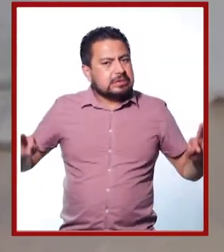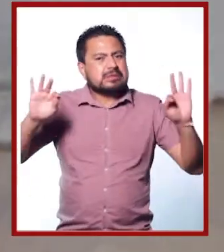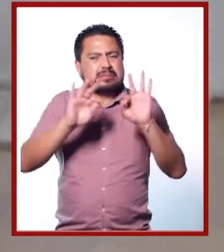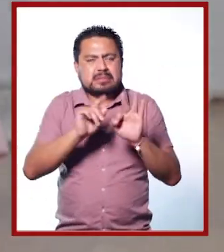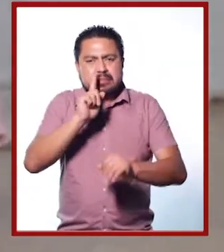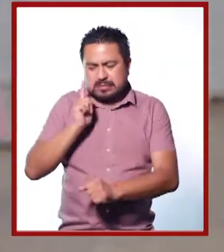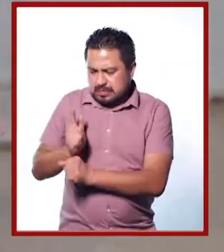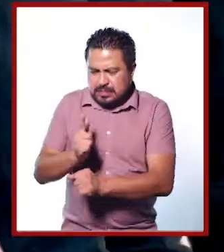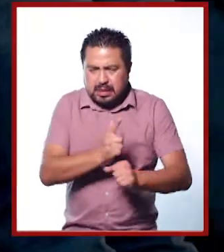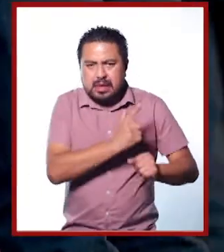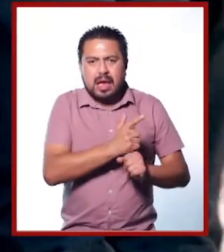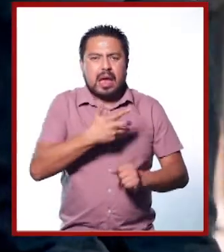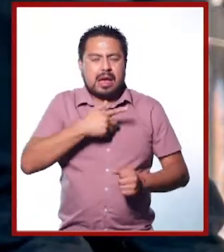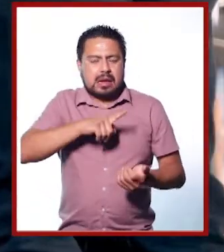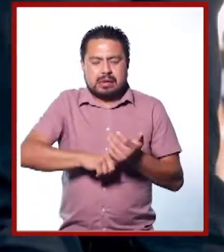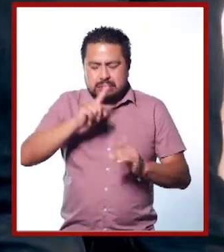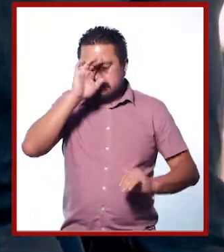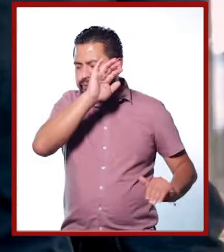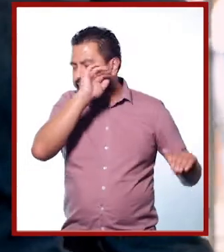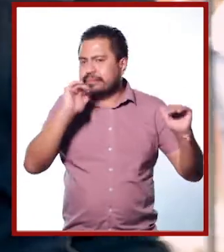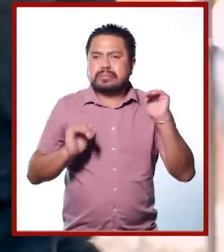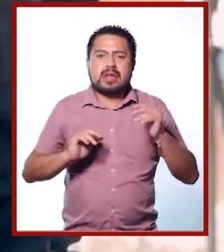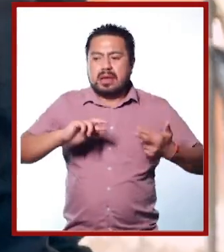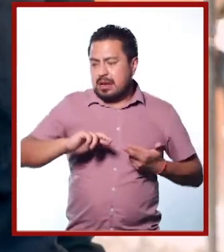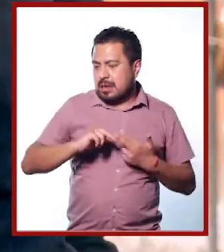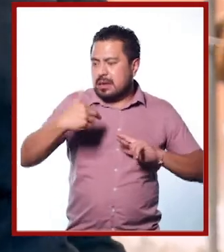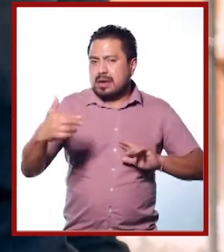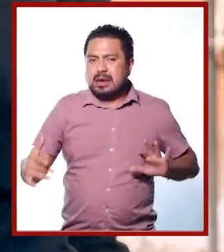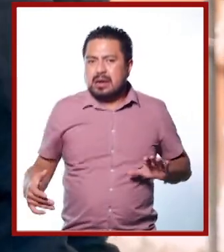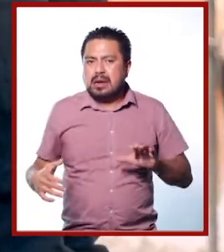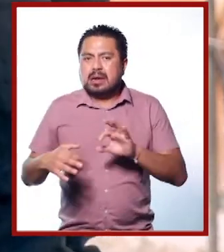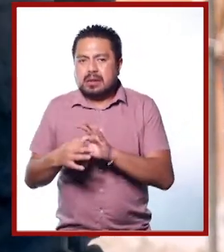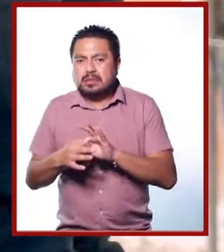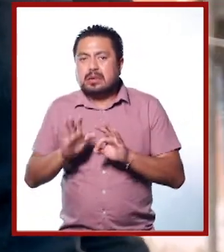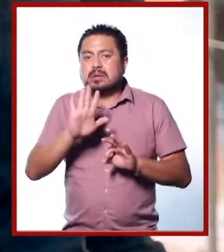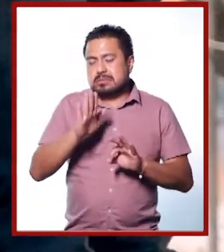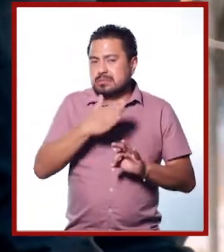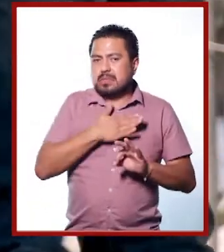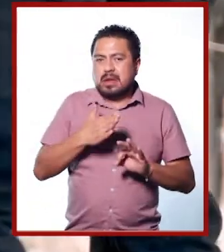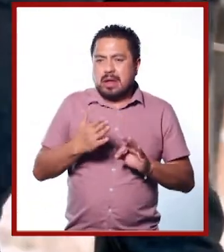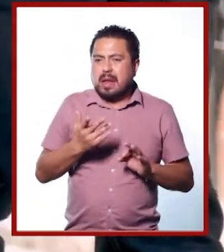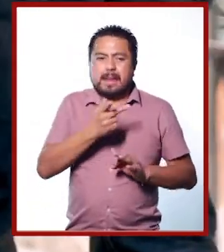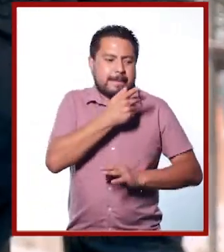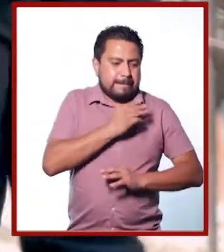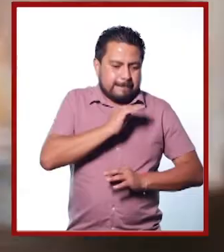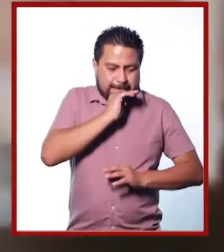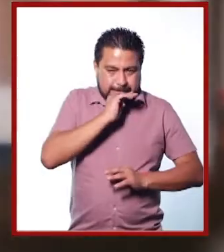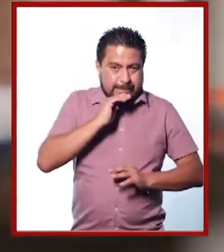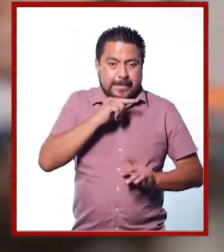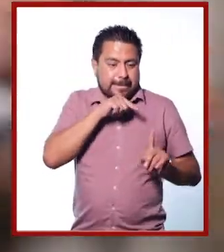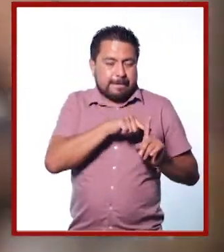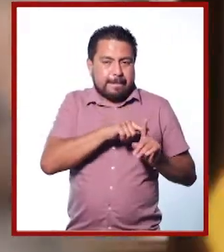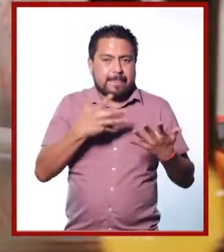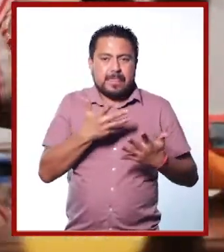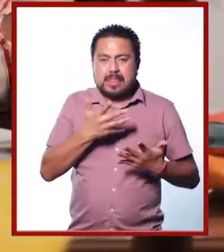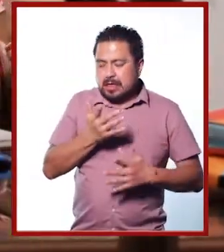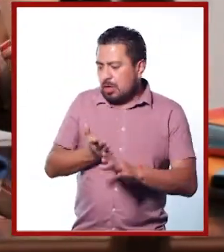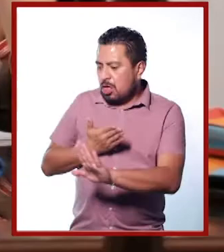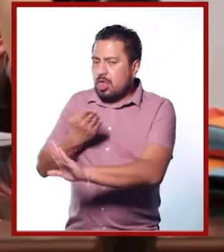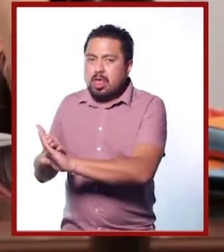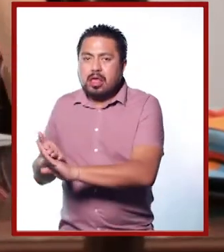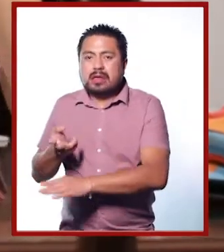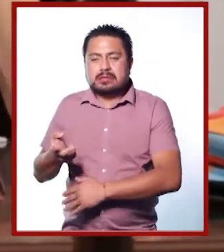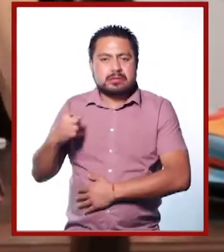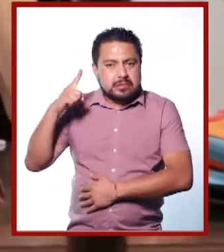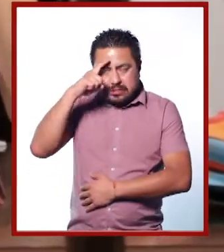importante identificar que hay una disparidad, ¿no? En la relación. Entonces, bueno, si un padre o una madre ejecuta alguna